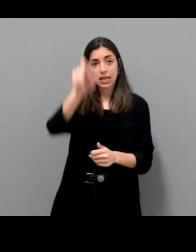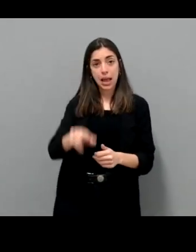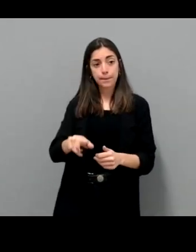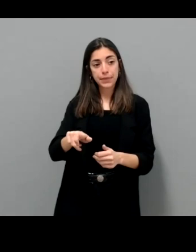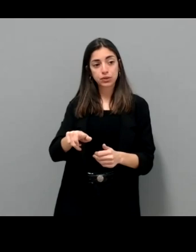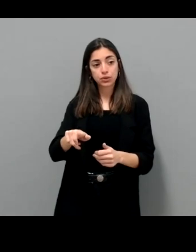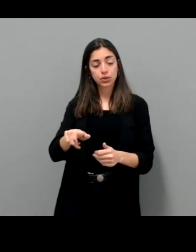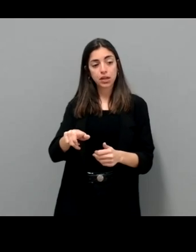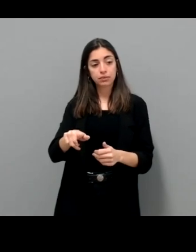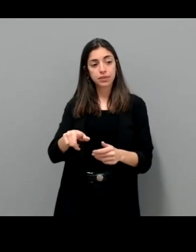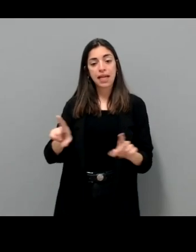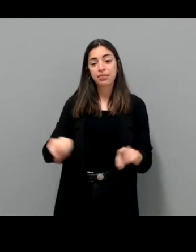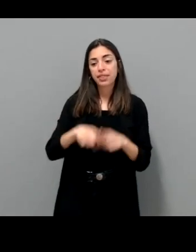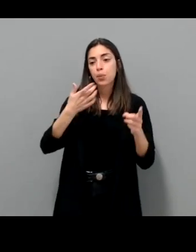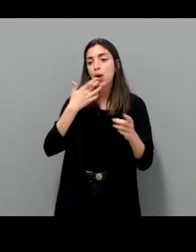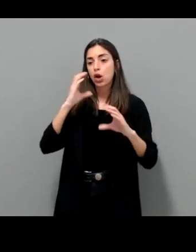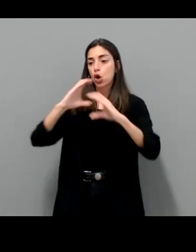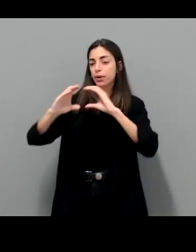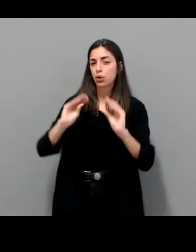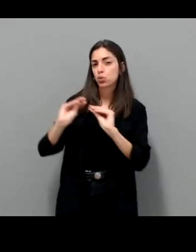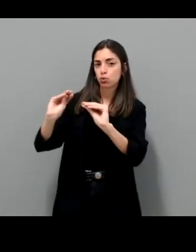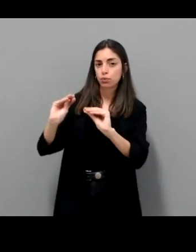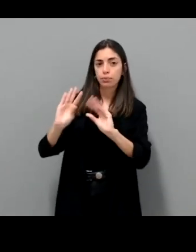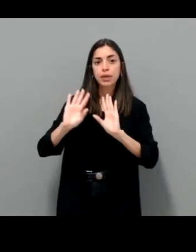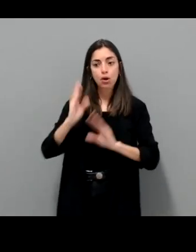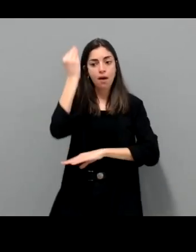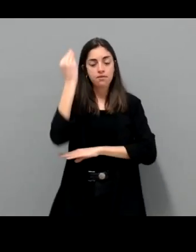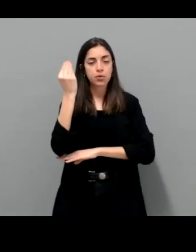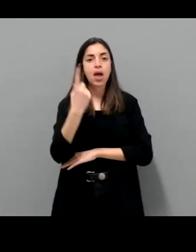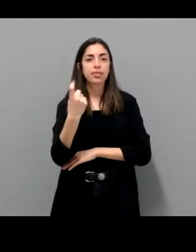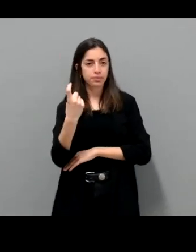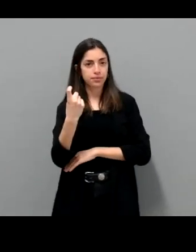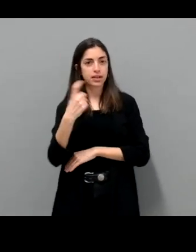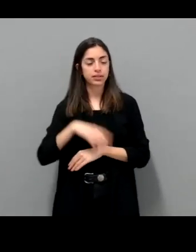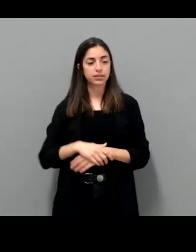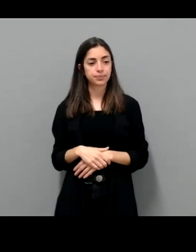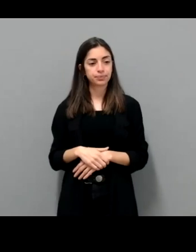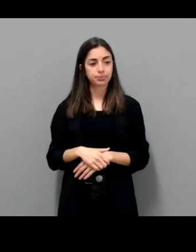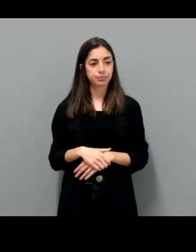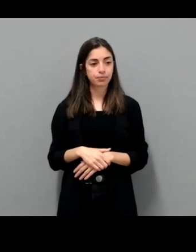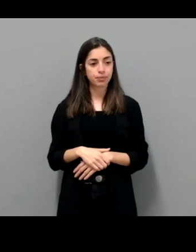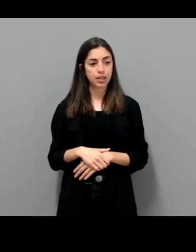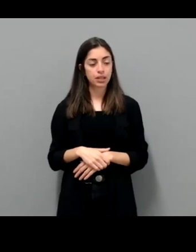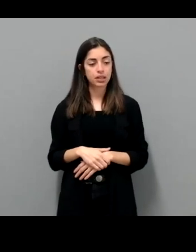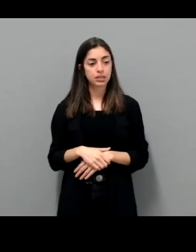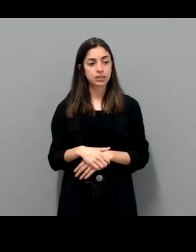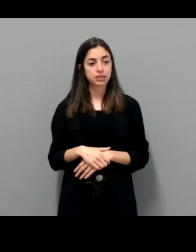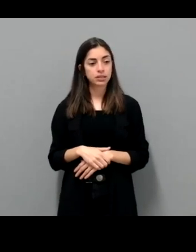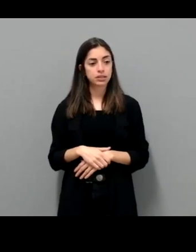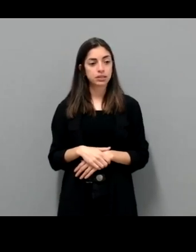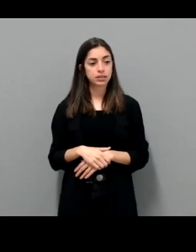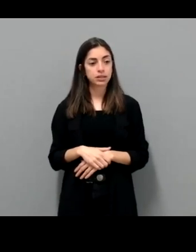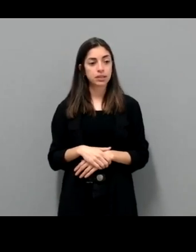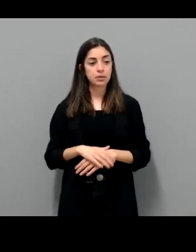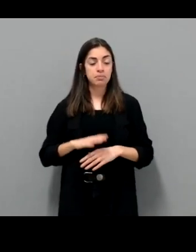apoyarles, aunque lleven sus comunicadores, pero esa figura la necesitan también. Y ya un poco para cerrar,